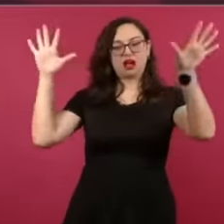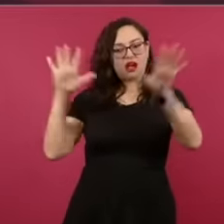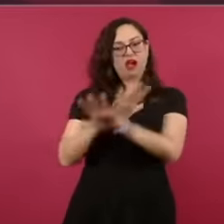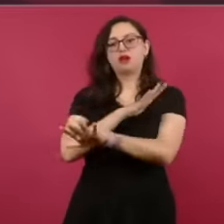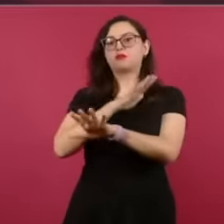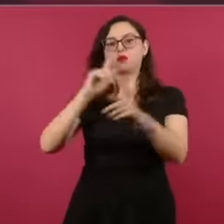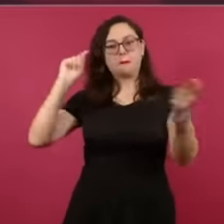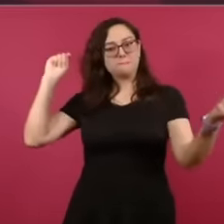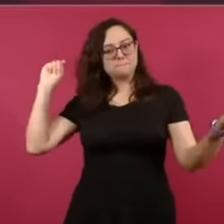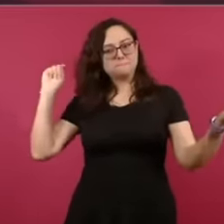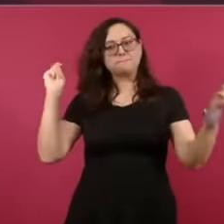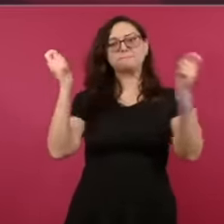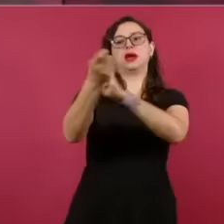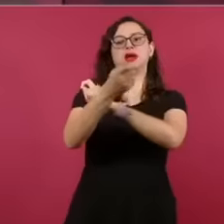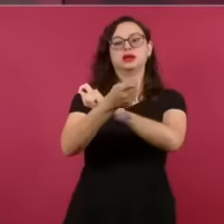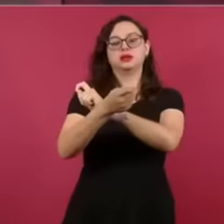hizo